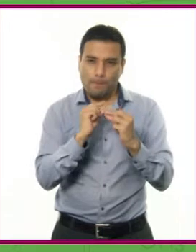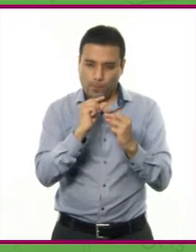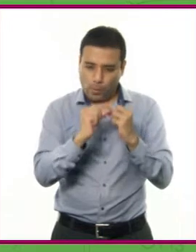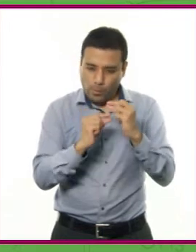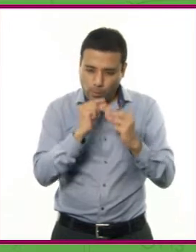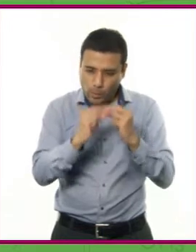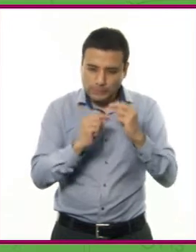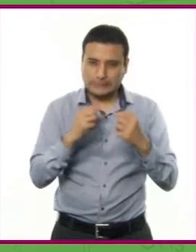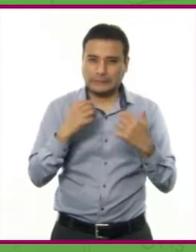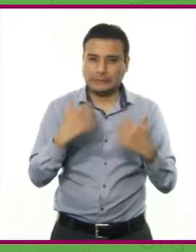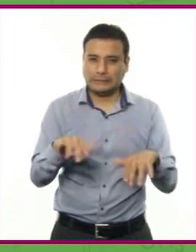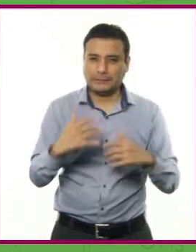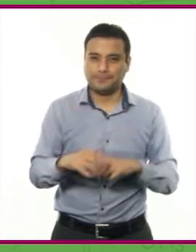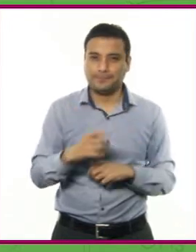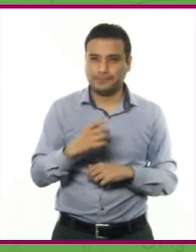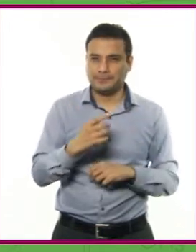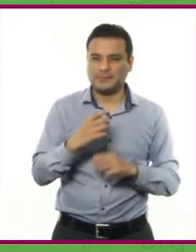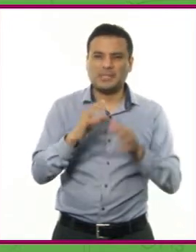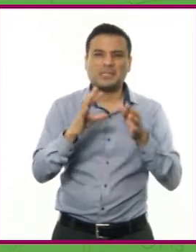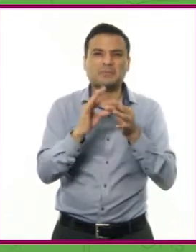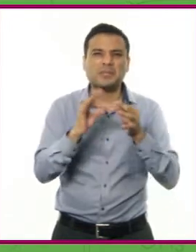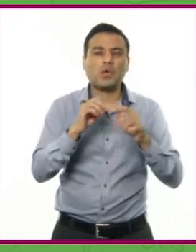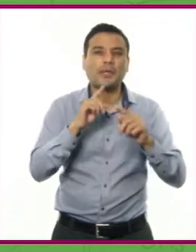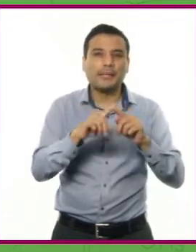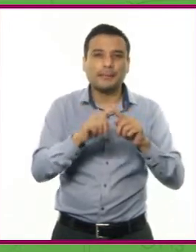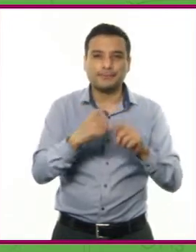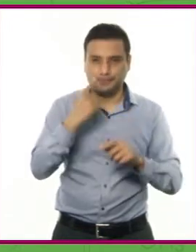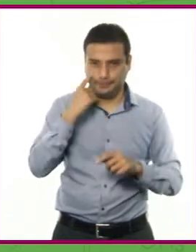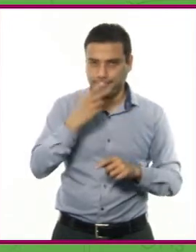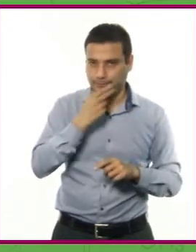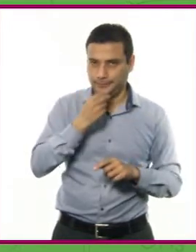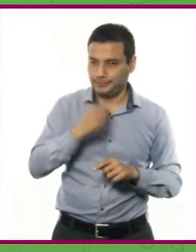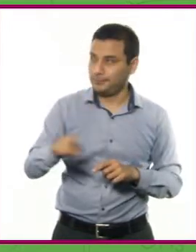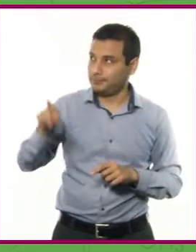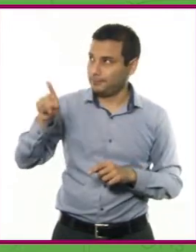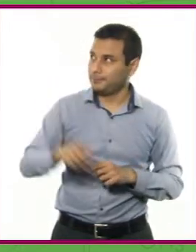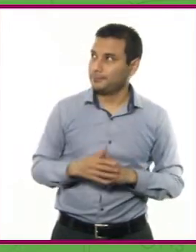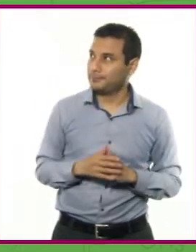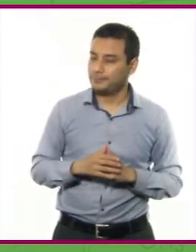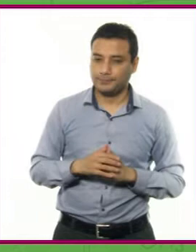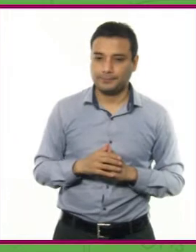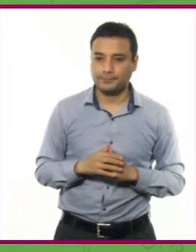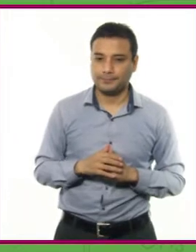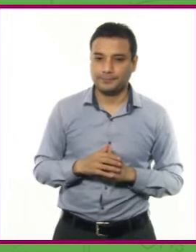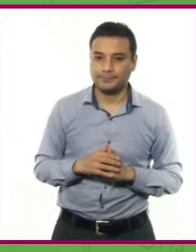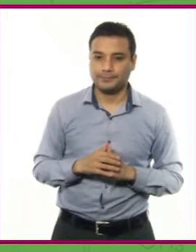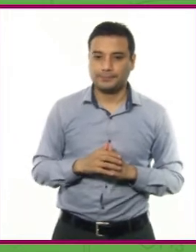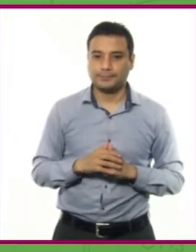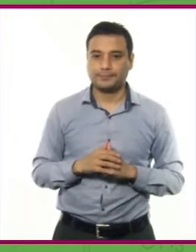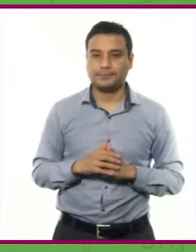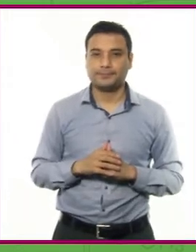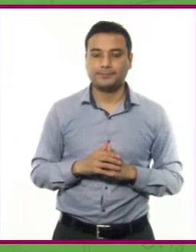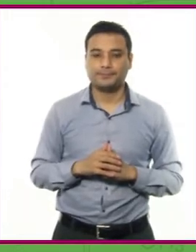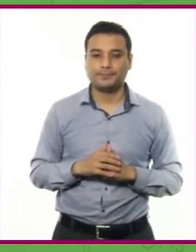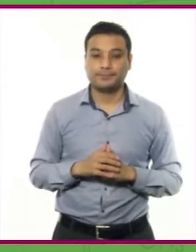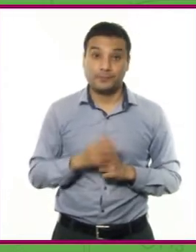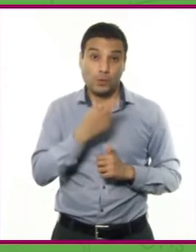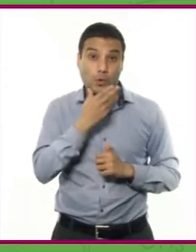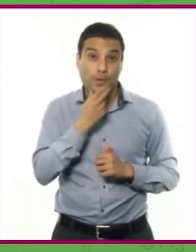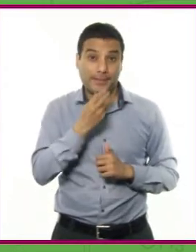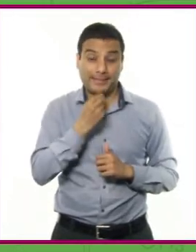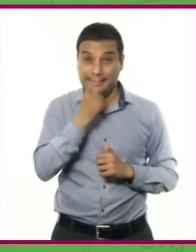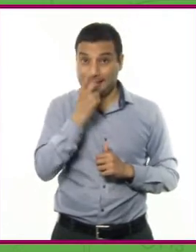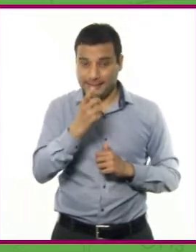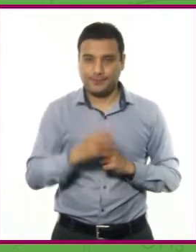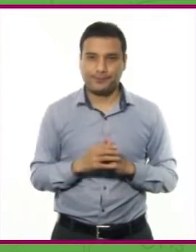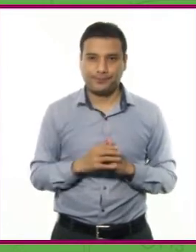en entrevista el Dr. Rubén Baller, científico de la salud de la Oficina de Políticas Científicas del NIDA. Baller explica